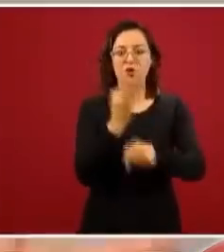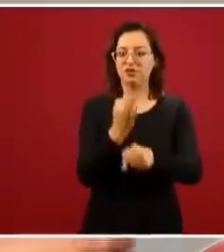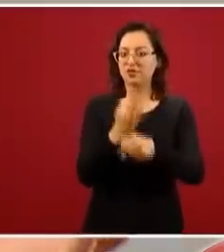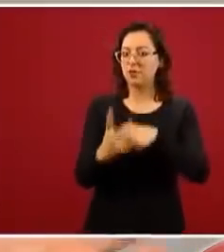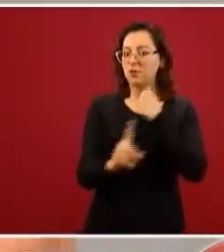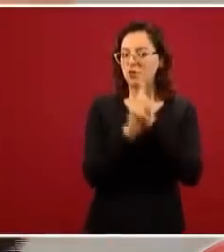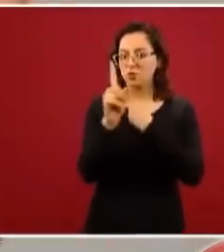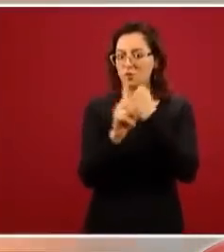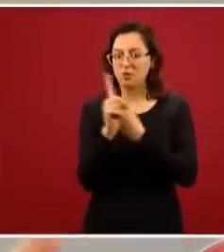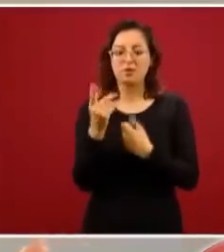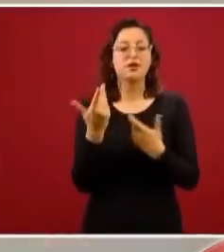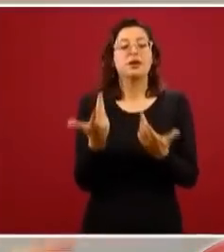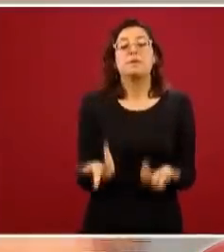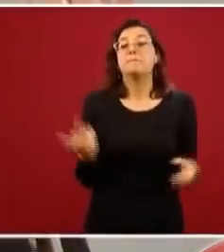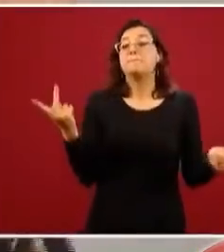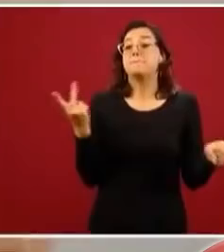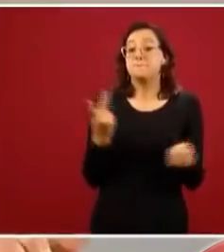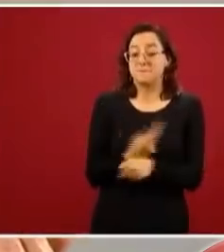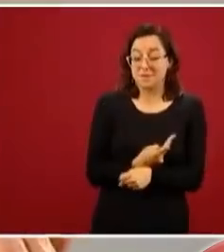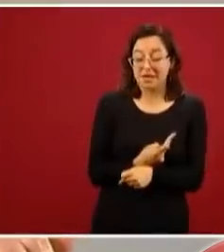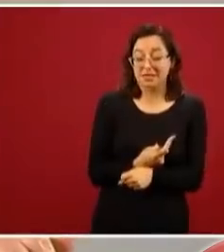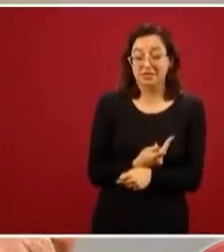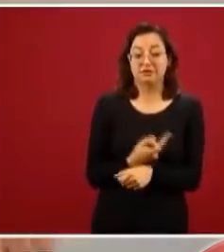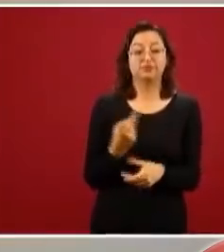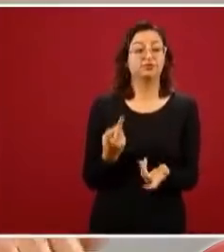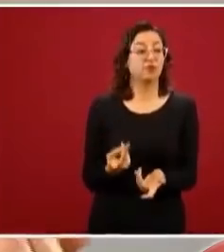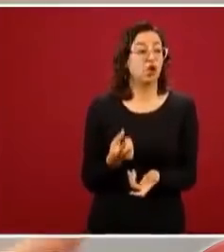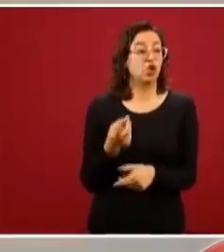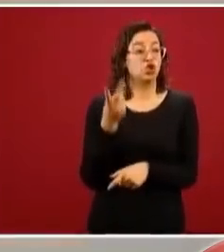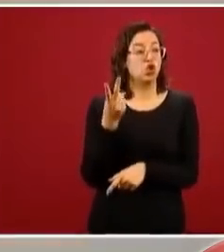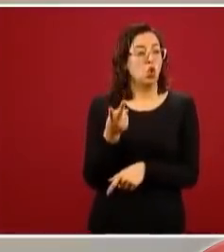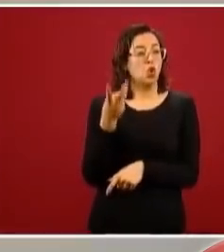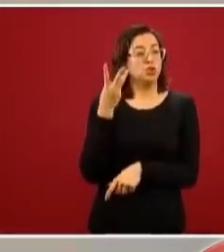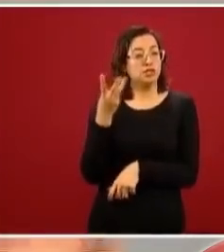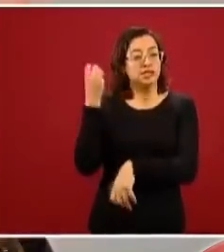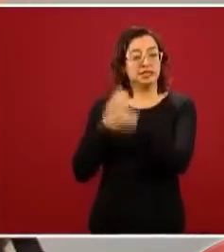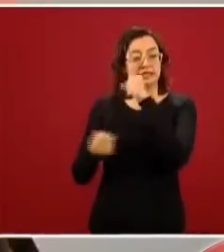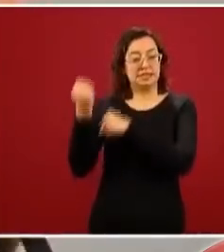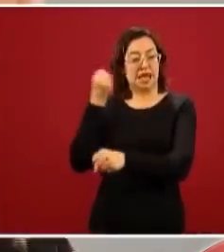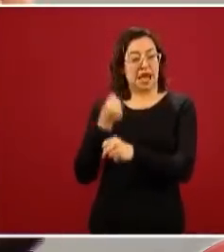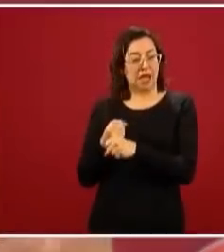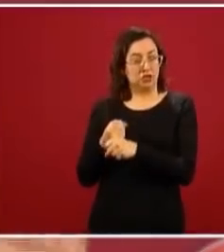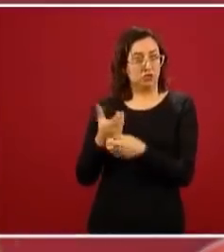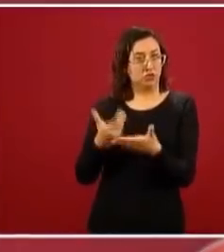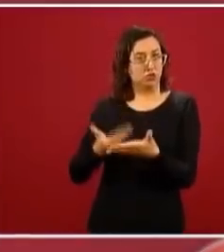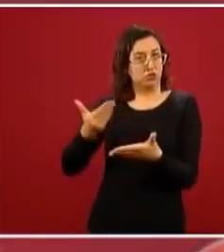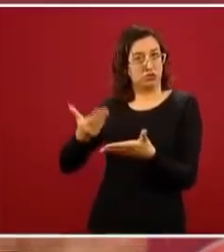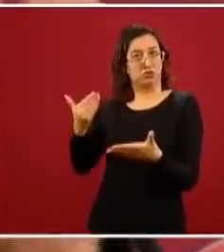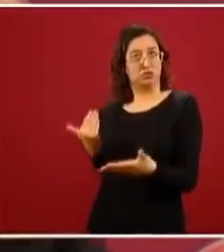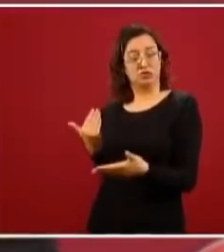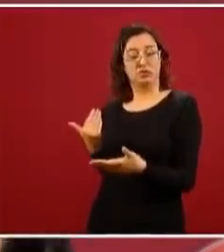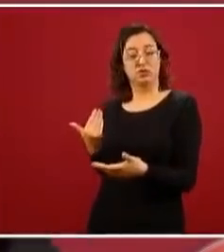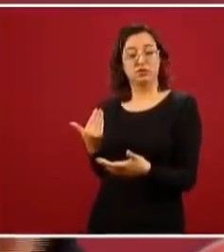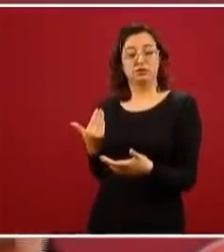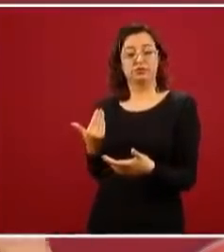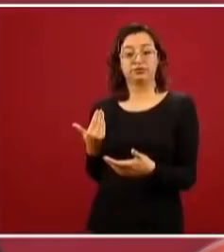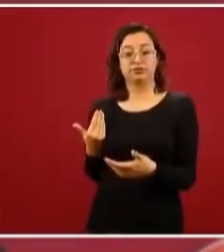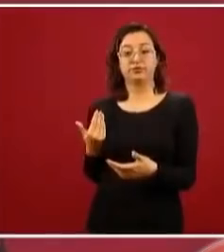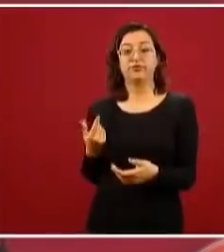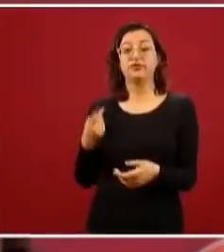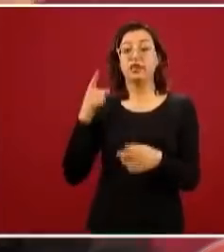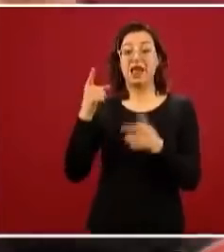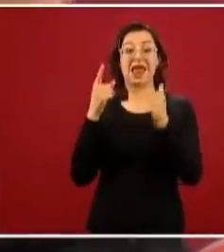presente sobre esto. ¿Qué ocurrió? Hace 3 años y medio prácticamente, de las 2